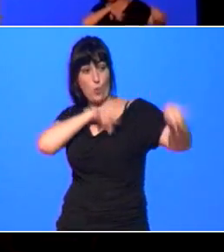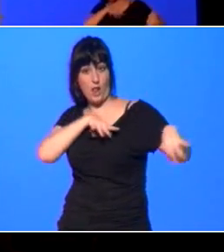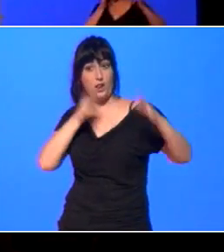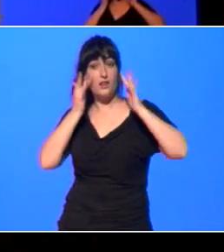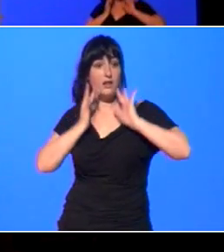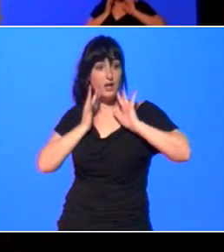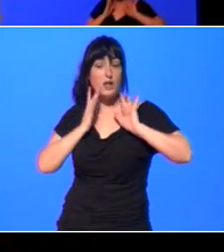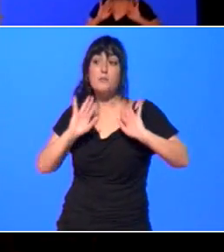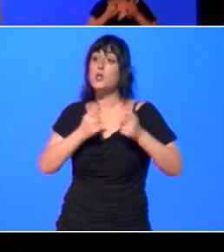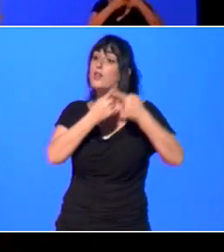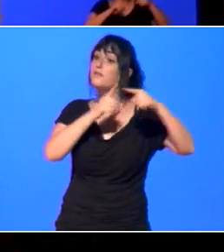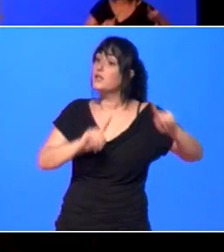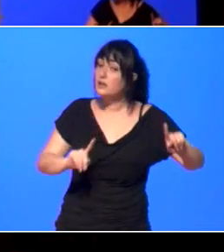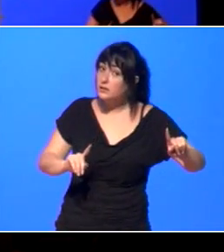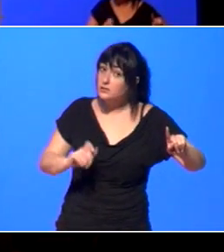pero distintos en